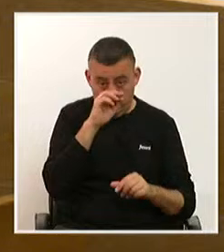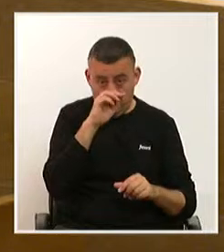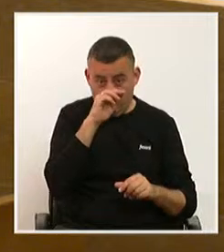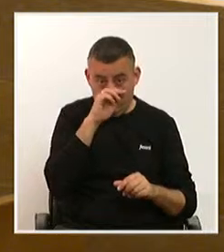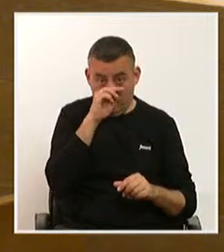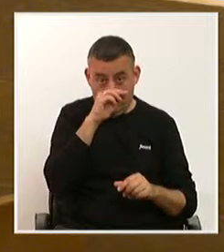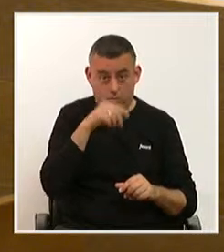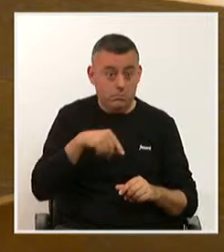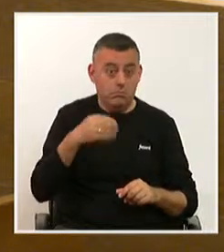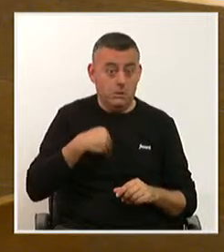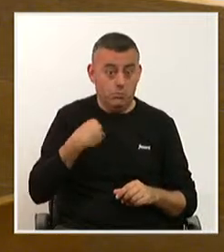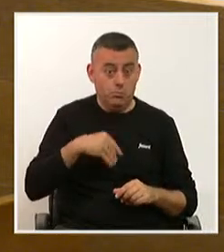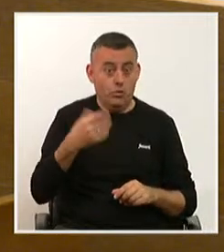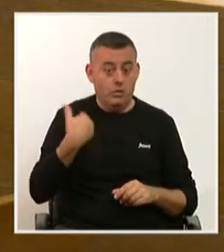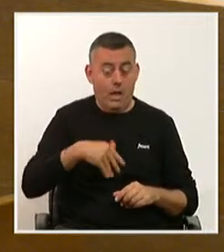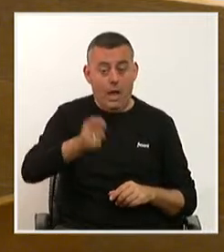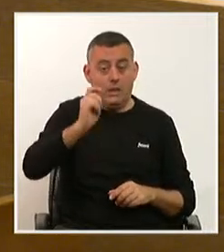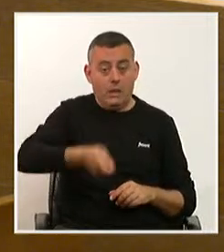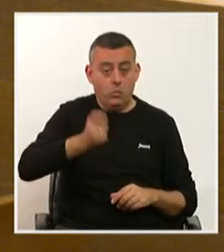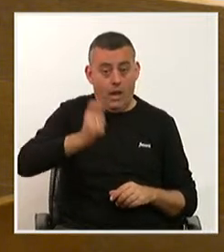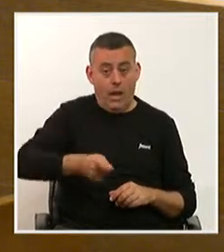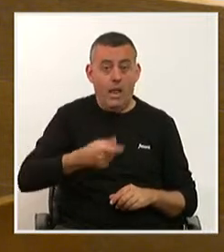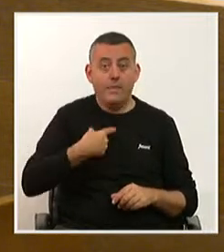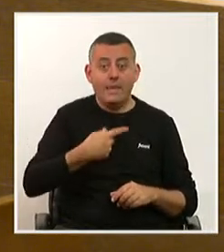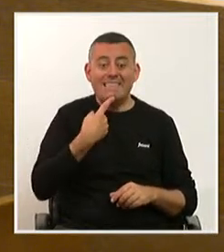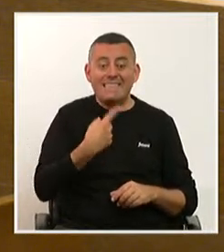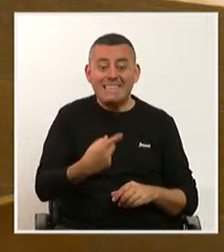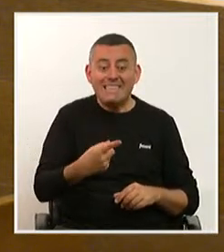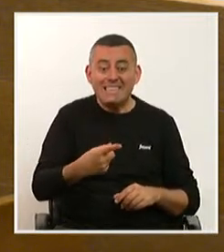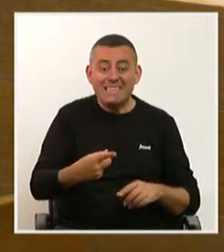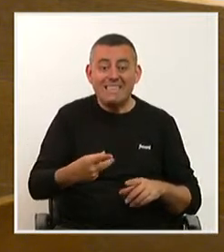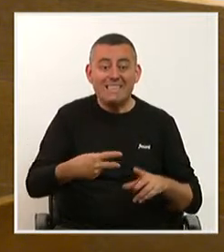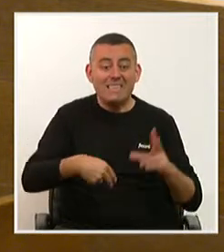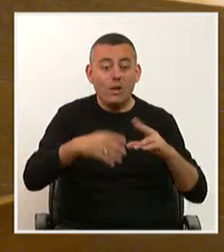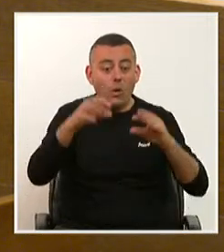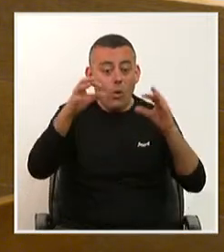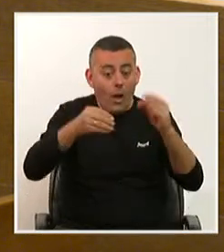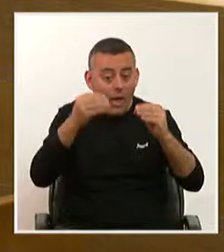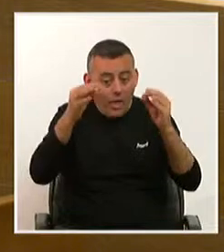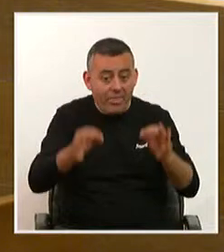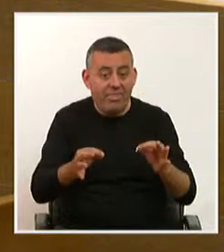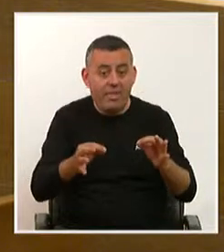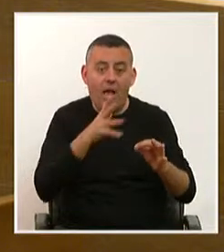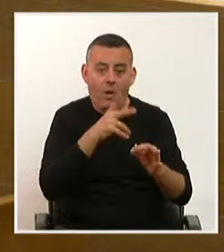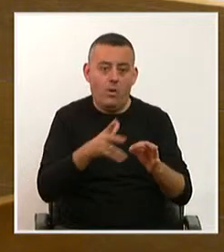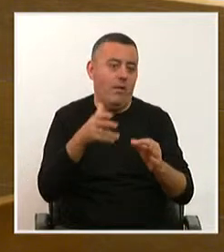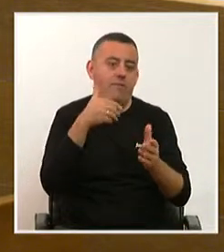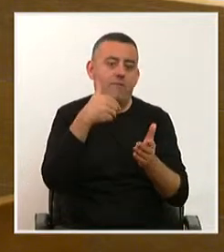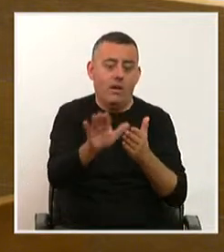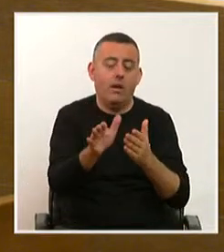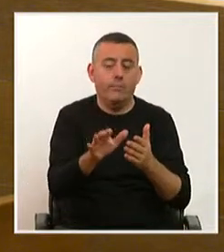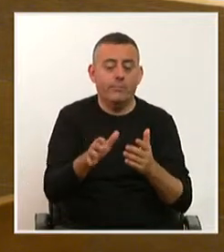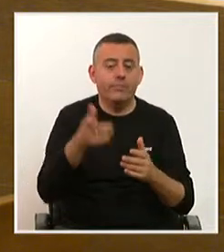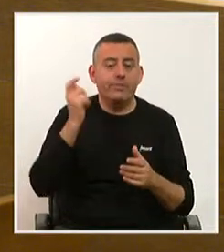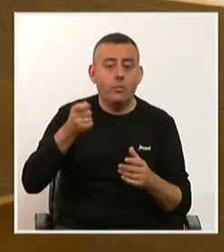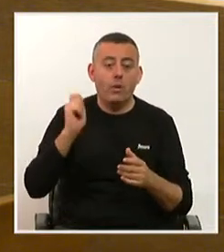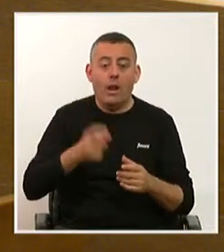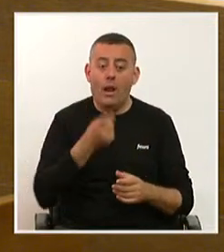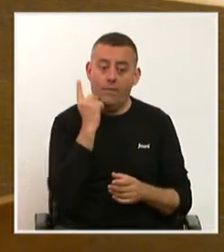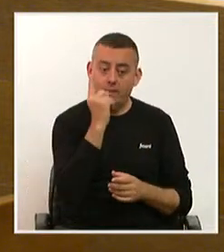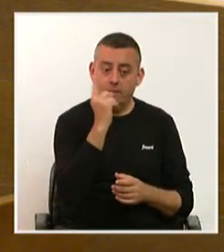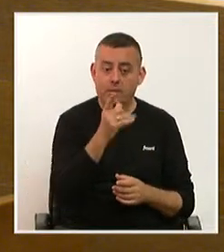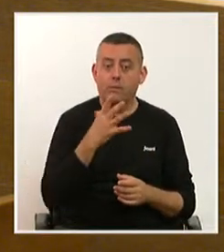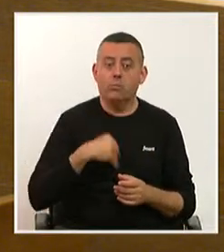tribunales no vamos a pagar indemnizaciones de cient de millones por recortar derechos Cuando somos plenamente